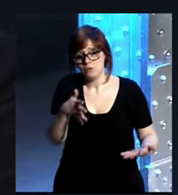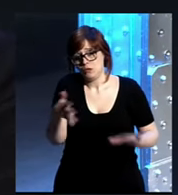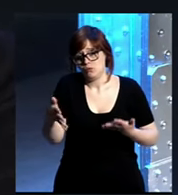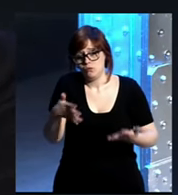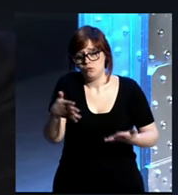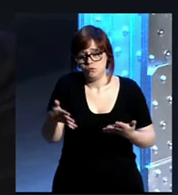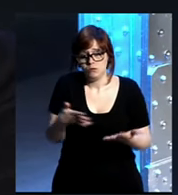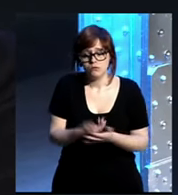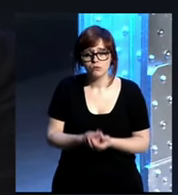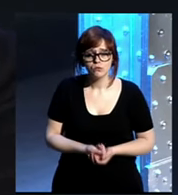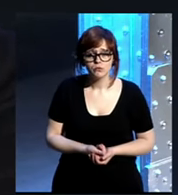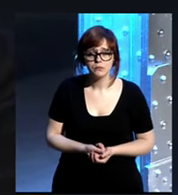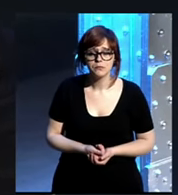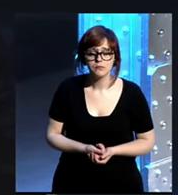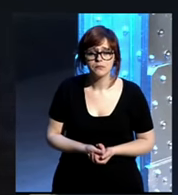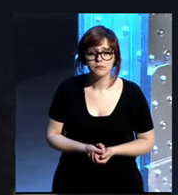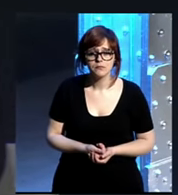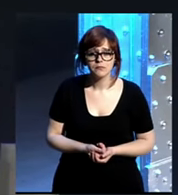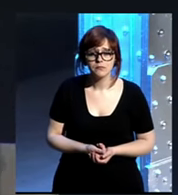al hilo de tu pregunta, ¿no?